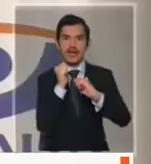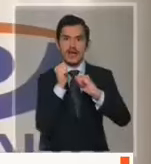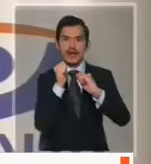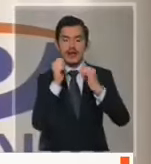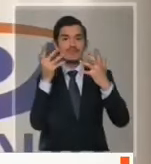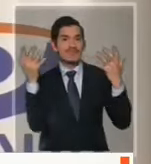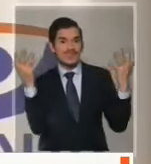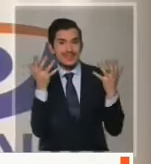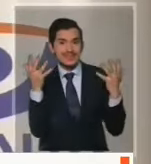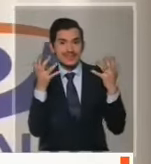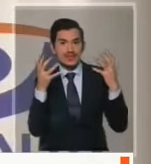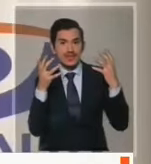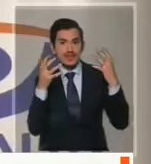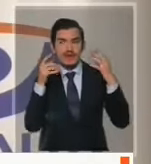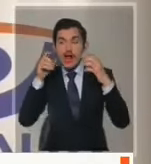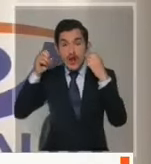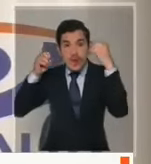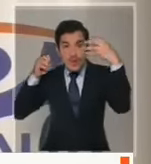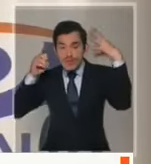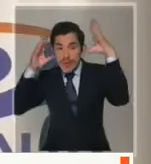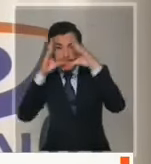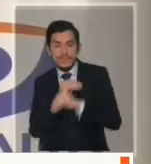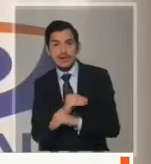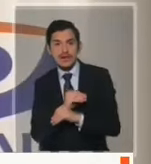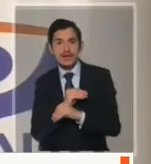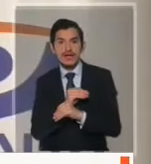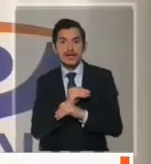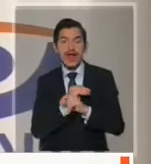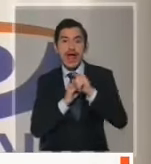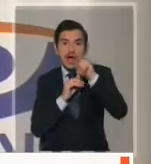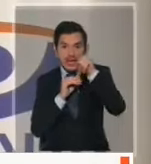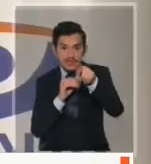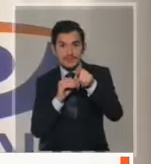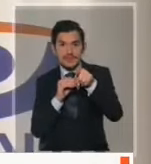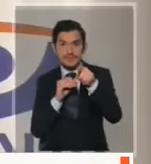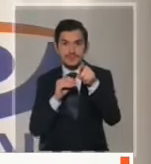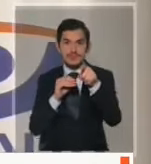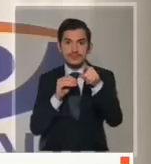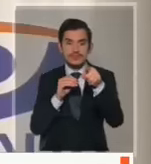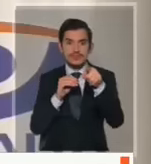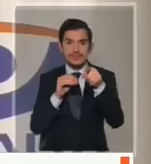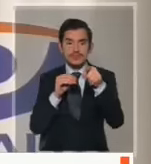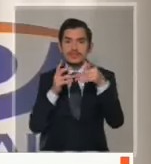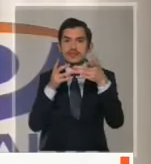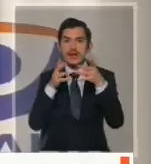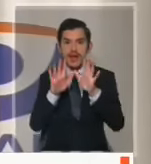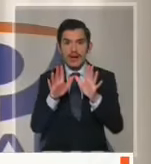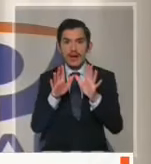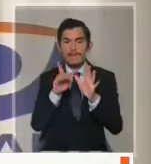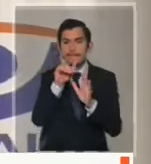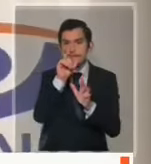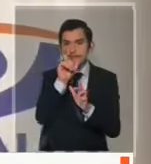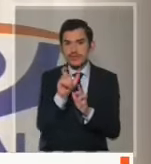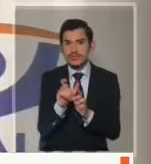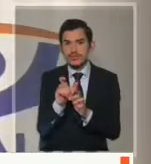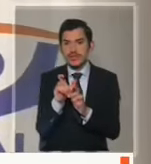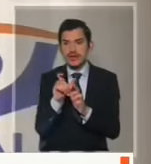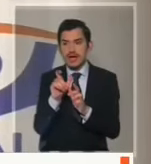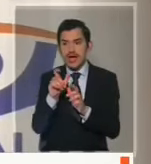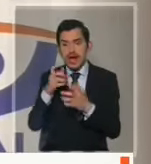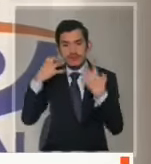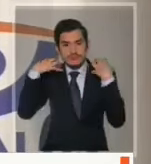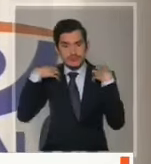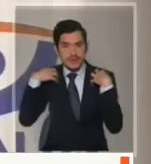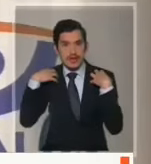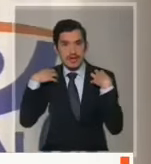digamos, del recinto. Y en estas instancias es acometido, digamos, por uno de los asaltantes, quien